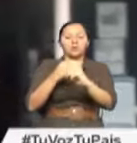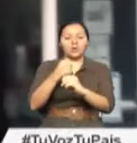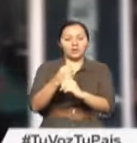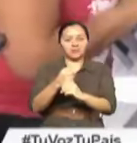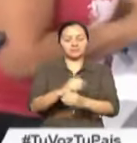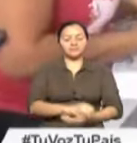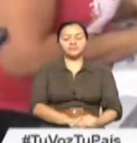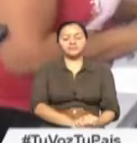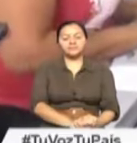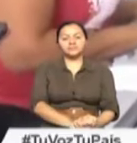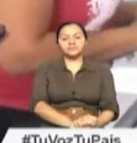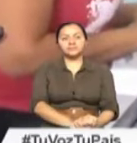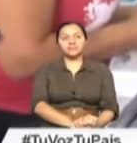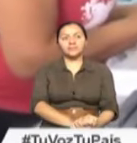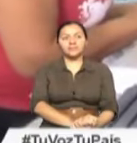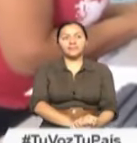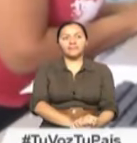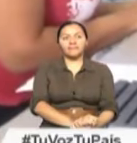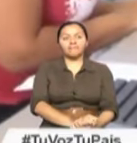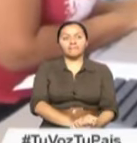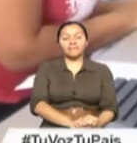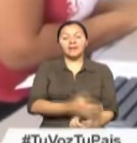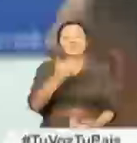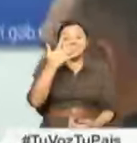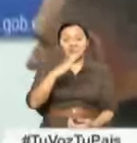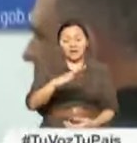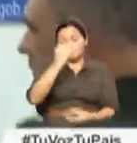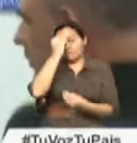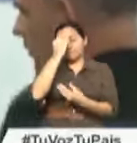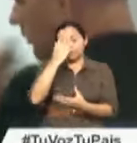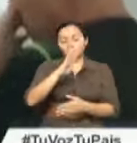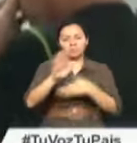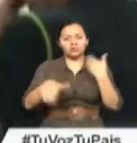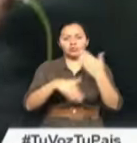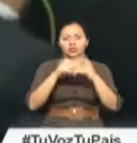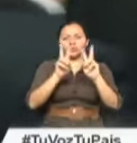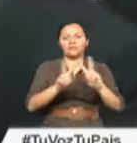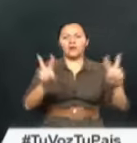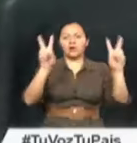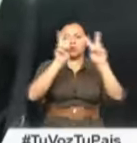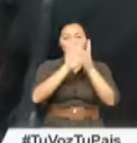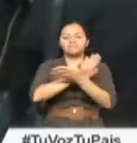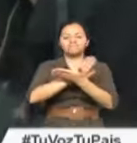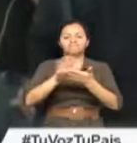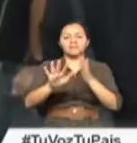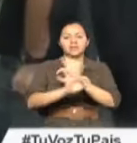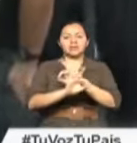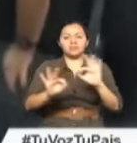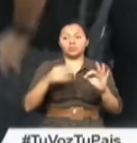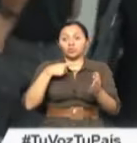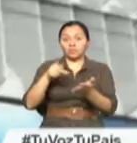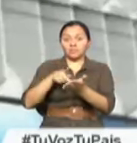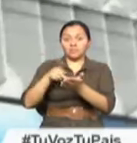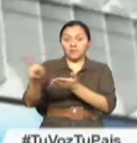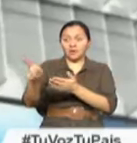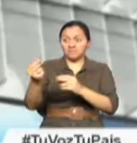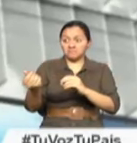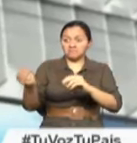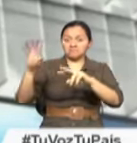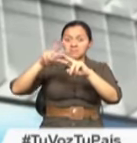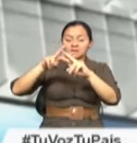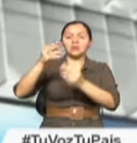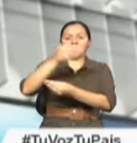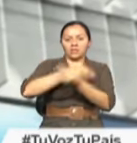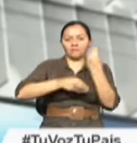del impuesto a la renta del año anterior. Con la declaración se liquidan los valores, es decir, si pagó en exceso tiene derecho a una